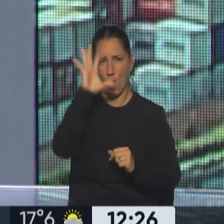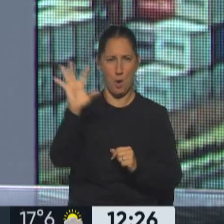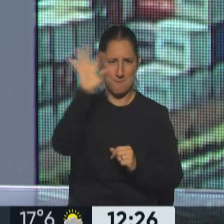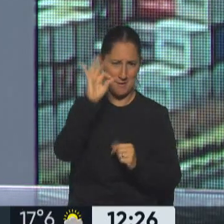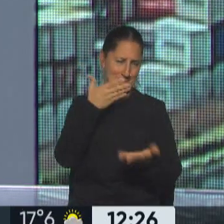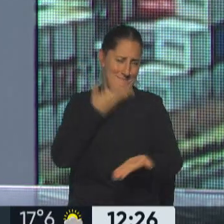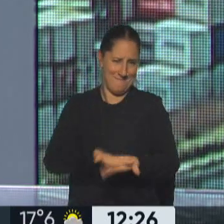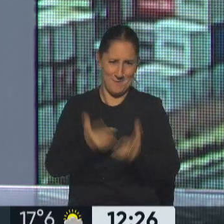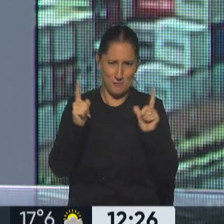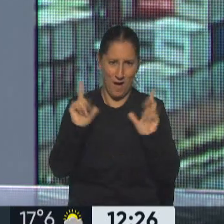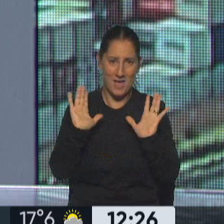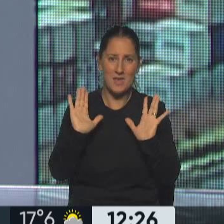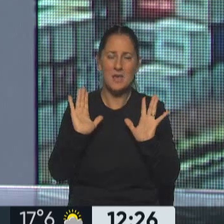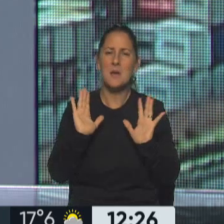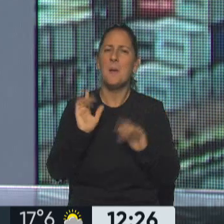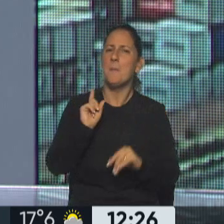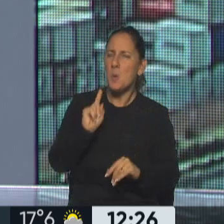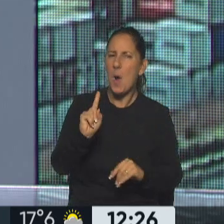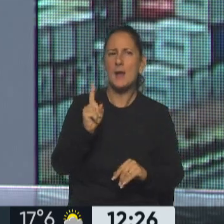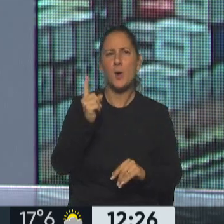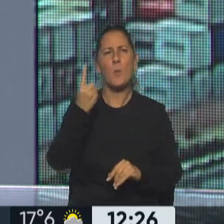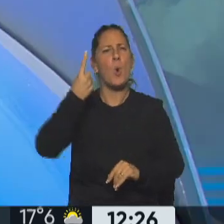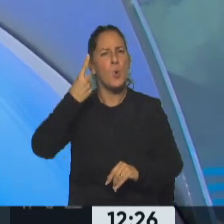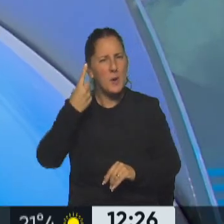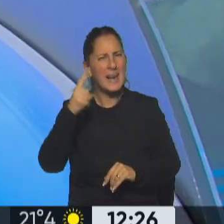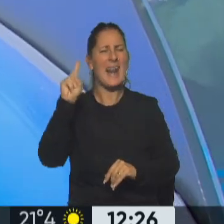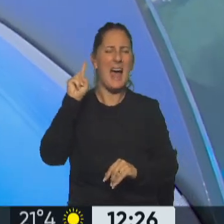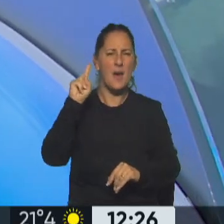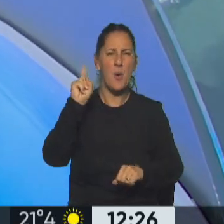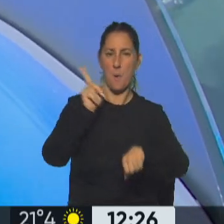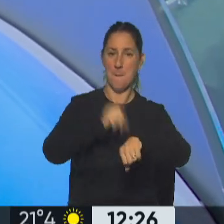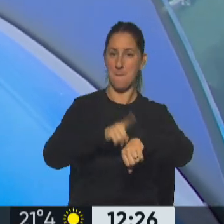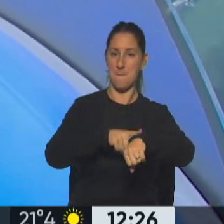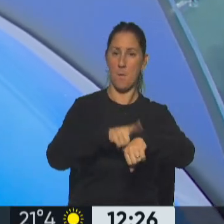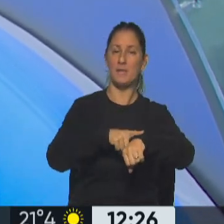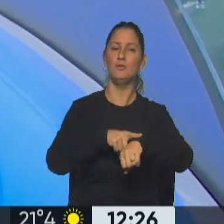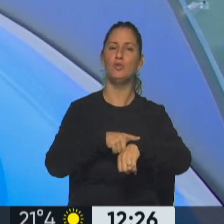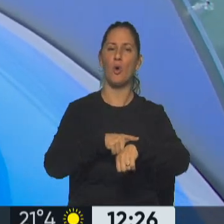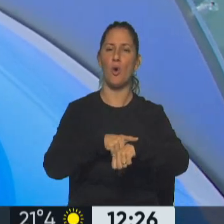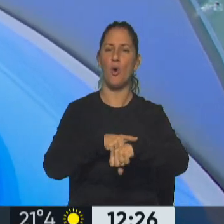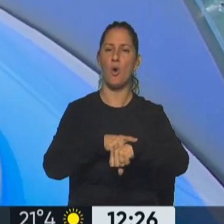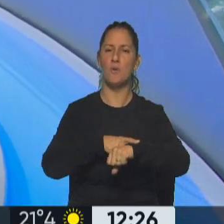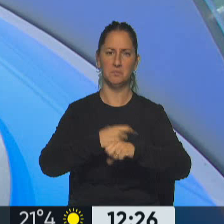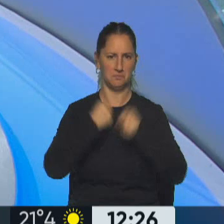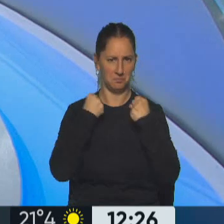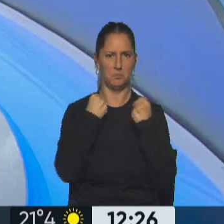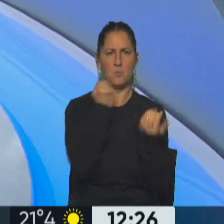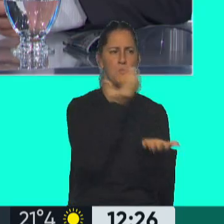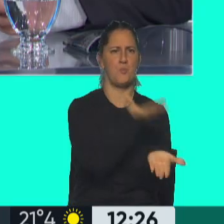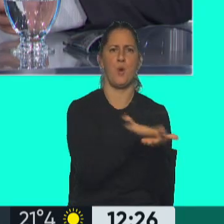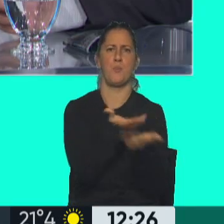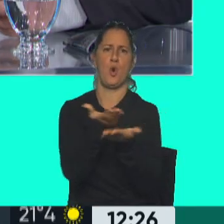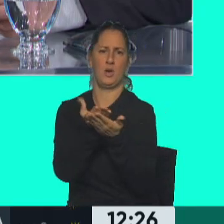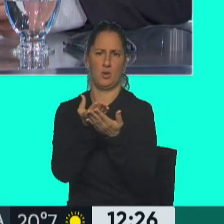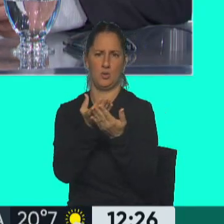lo curioso fue un poco marcando lo que lo que decía Vero el momento que elige y con el énfasis que plantean algunas cosas